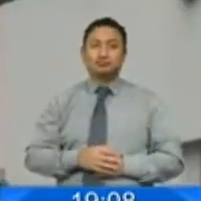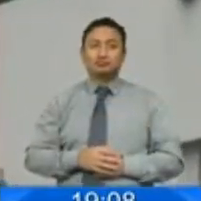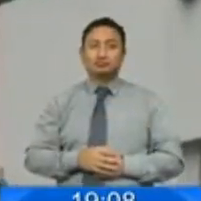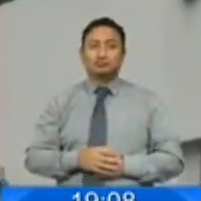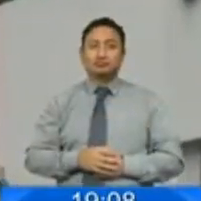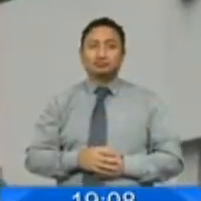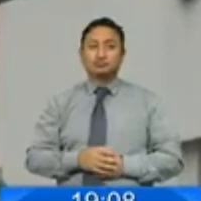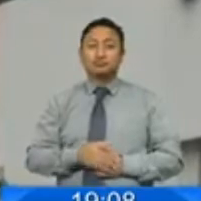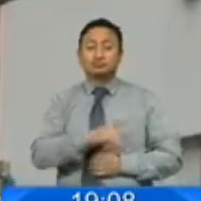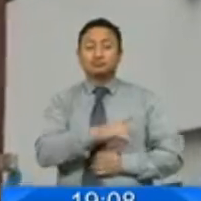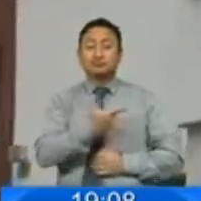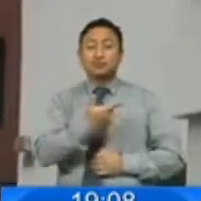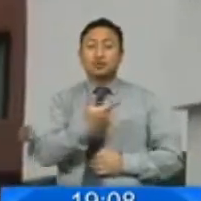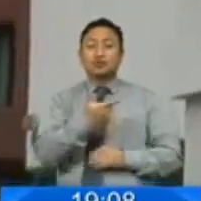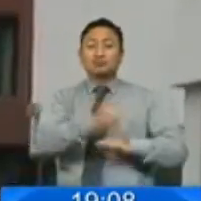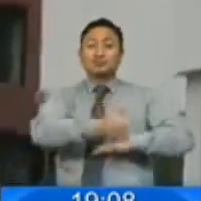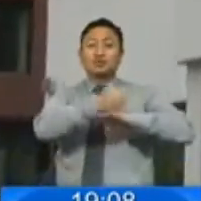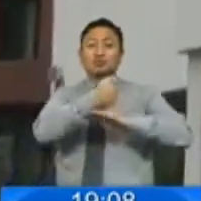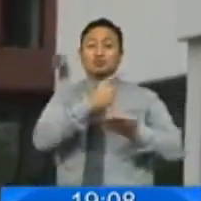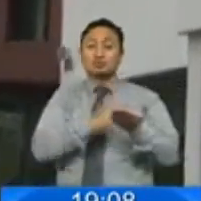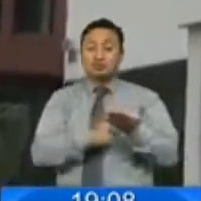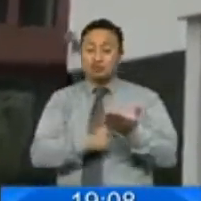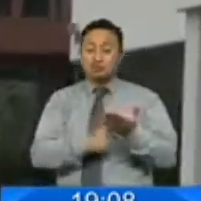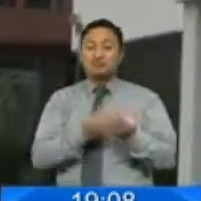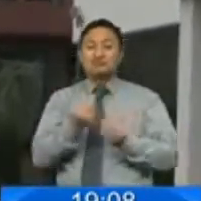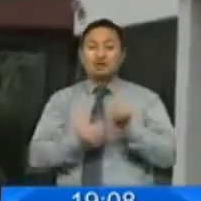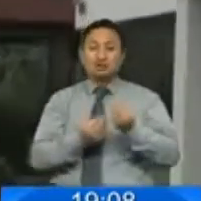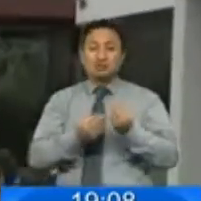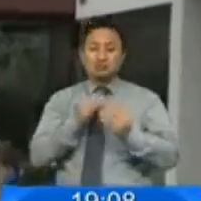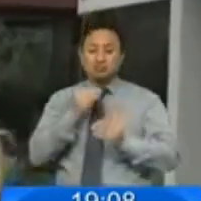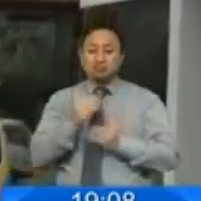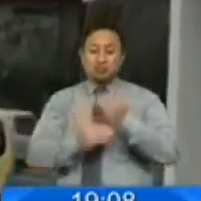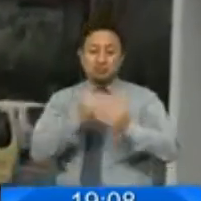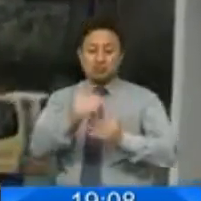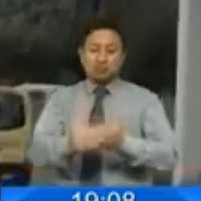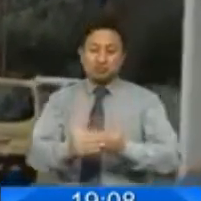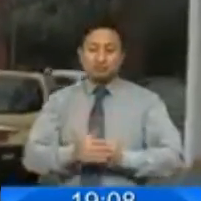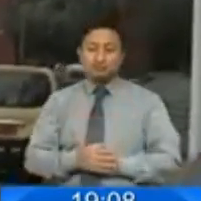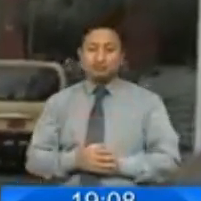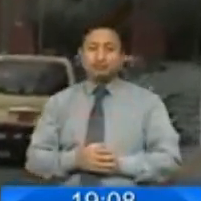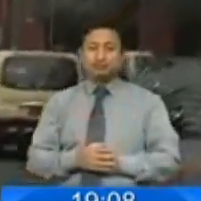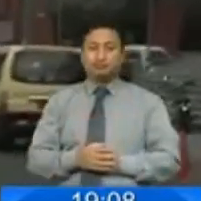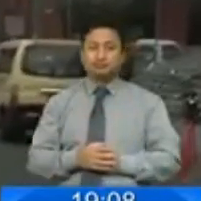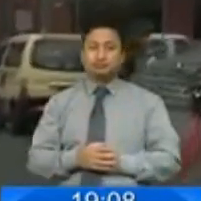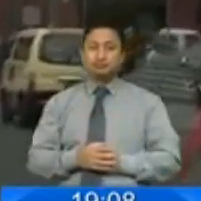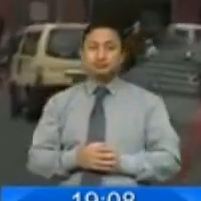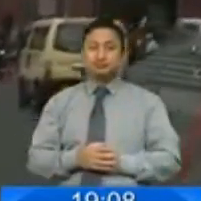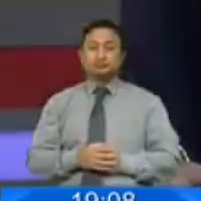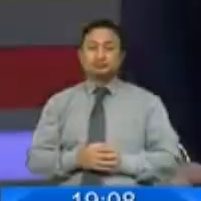señala, deberán analizar la posibilidad de dar los pasos ulteriores que estime pertinentes. Informó Javier Rosero.